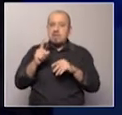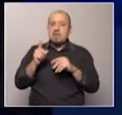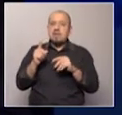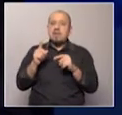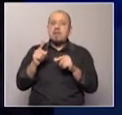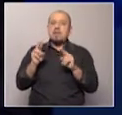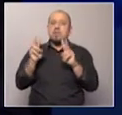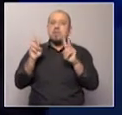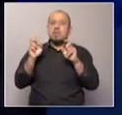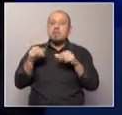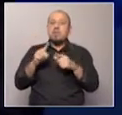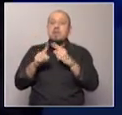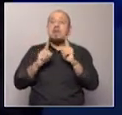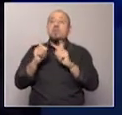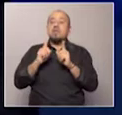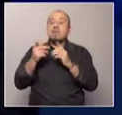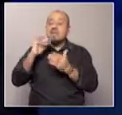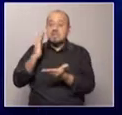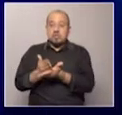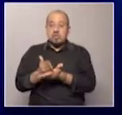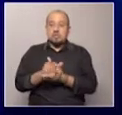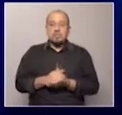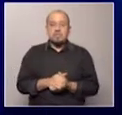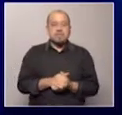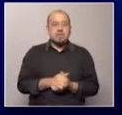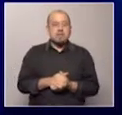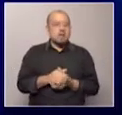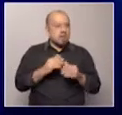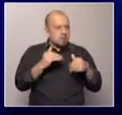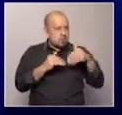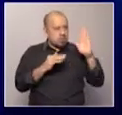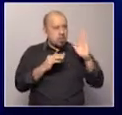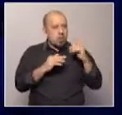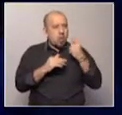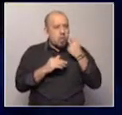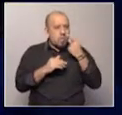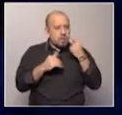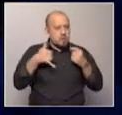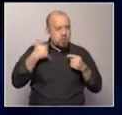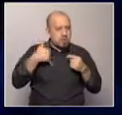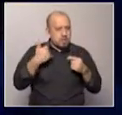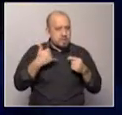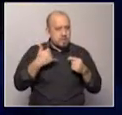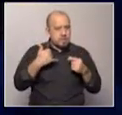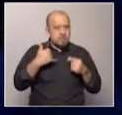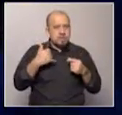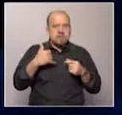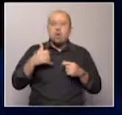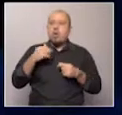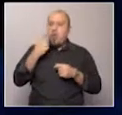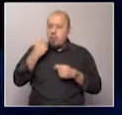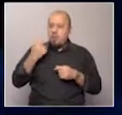de una pena de algún tipo mayoritariamente hombres y jóvenes hombres y pobres